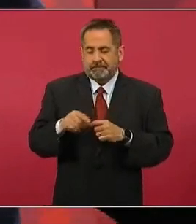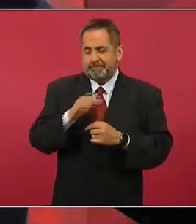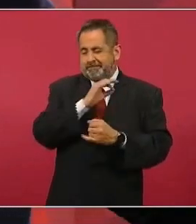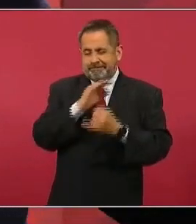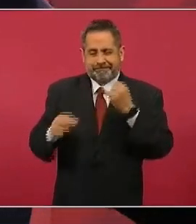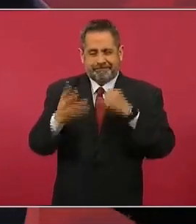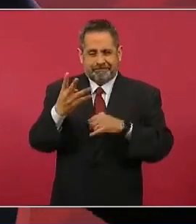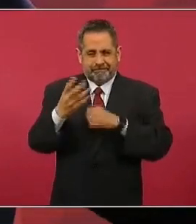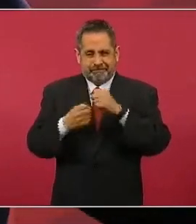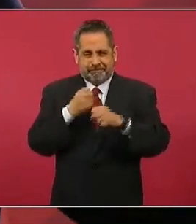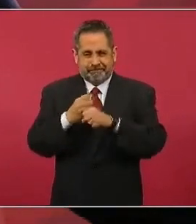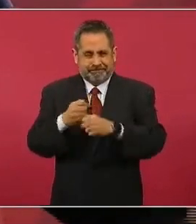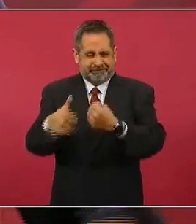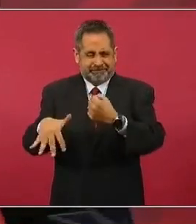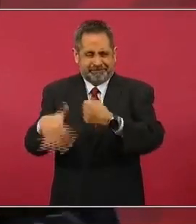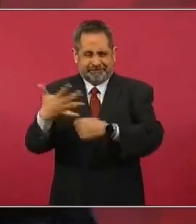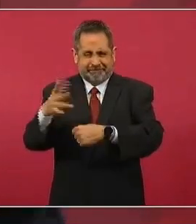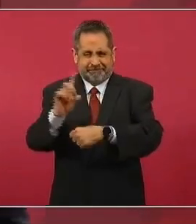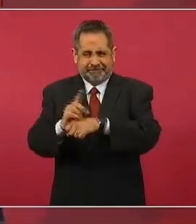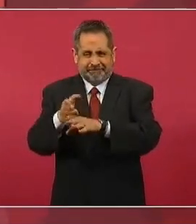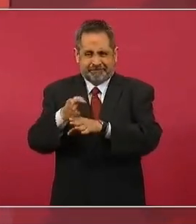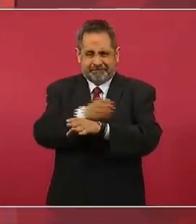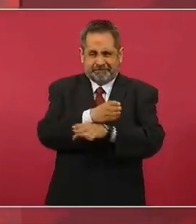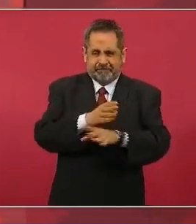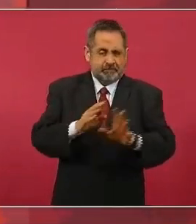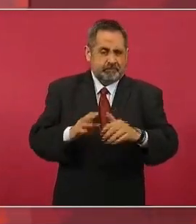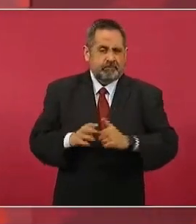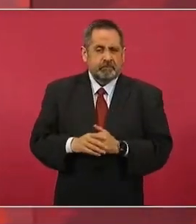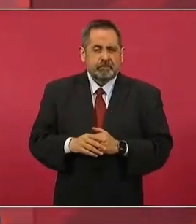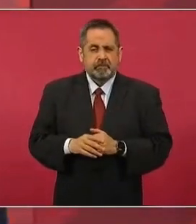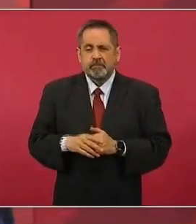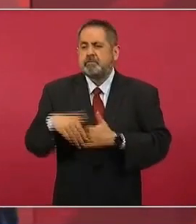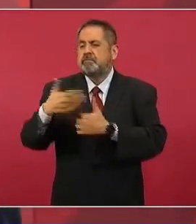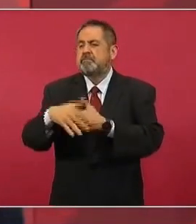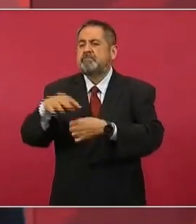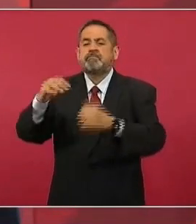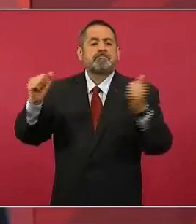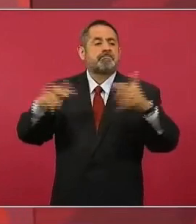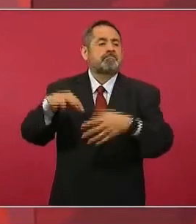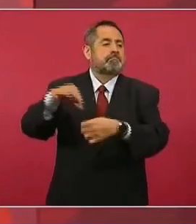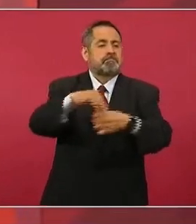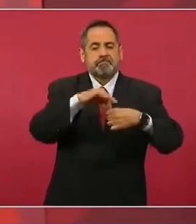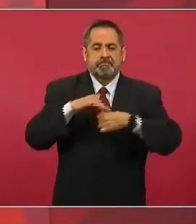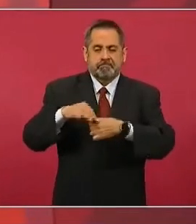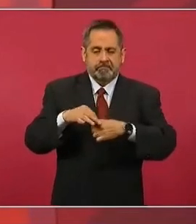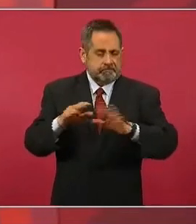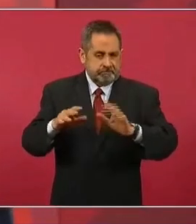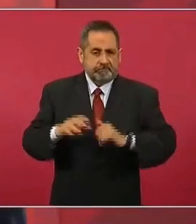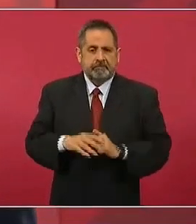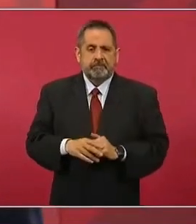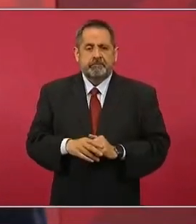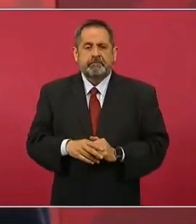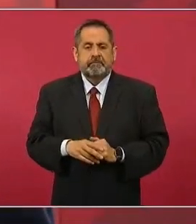pero 15 días antes de las convenciones,